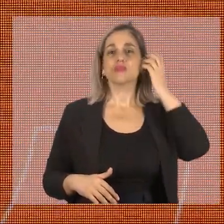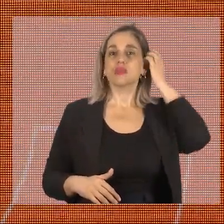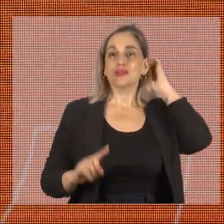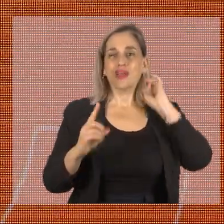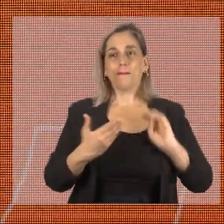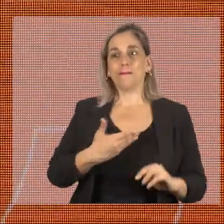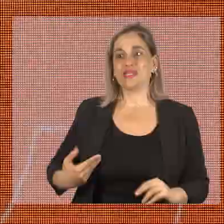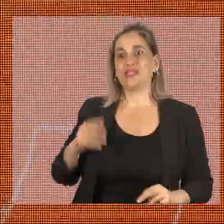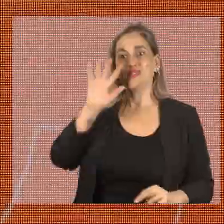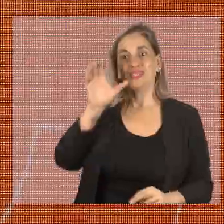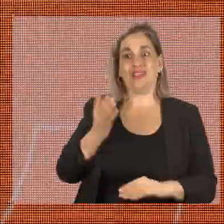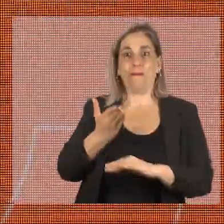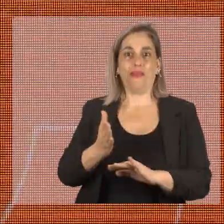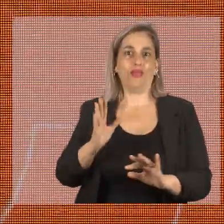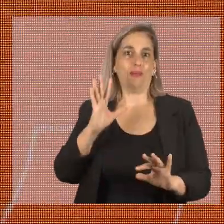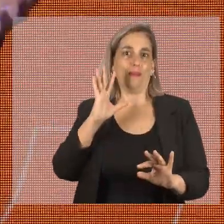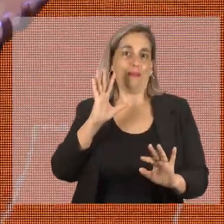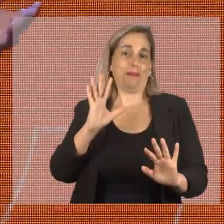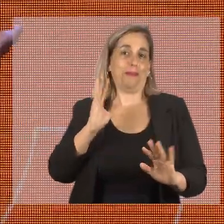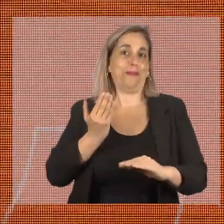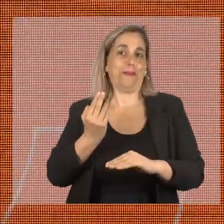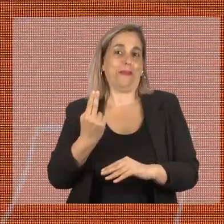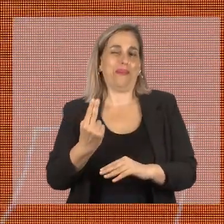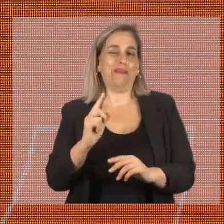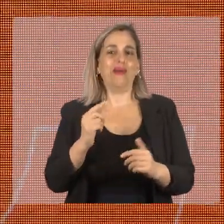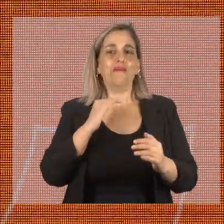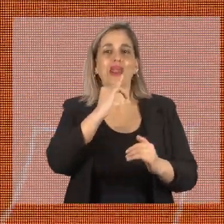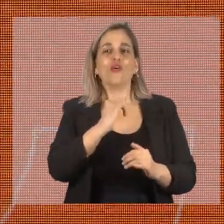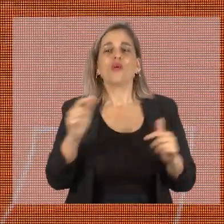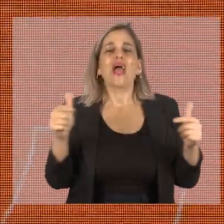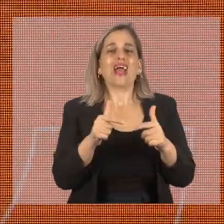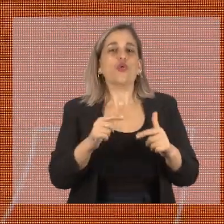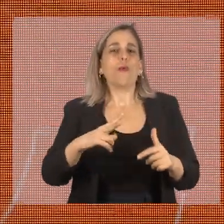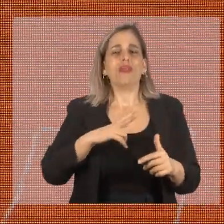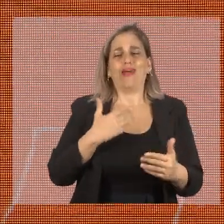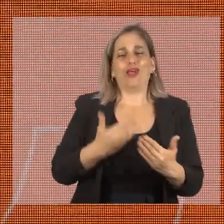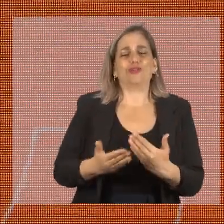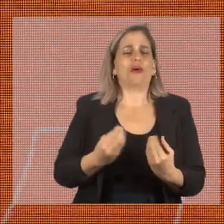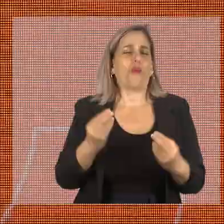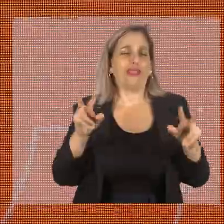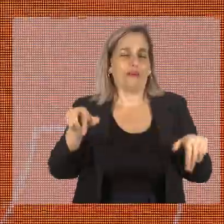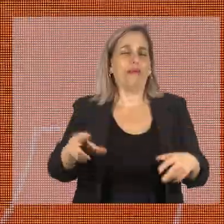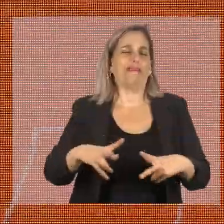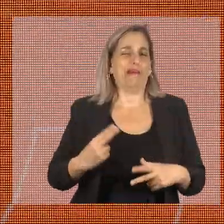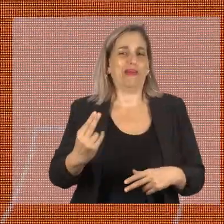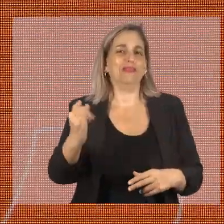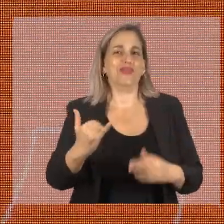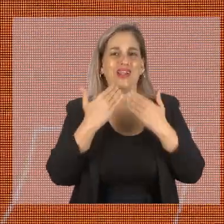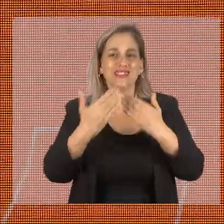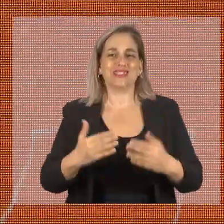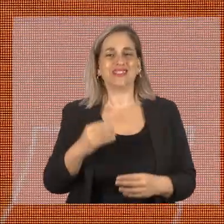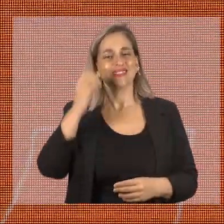Presidente Sanguinetti, voy a contar una reunión semi-privada que tuvimos, si me lo permite. No sabe cuál es, así que me lo va a permitir.